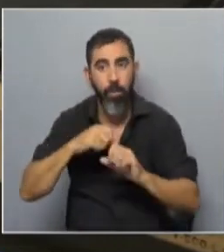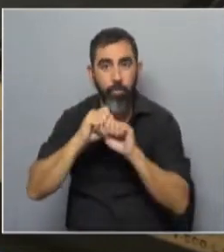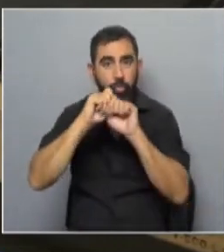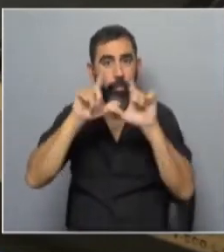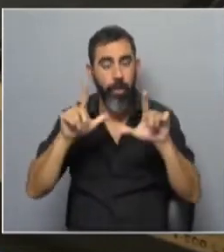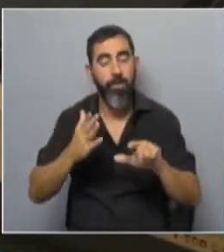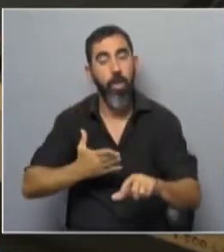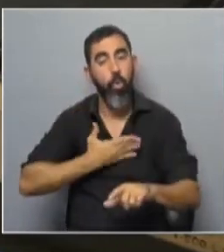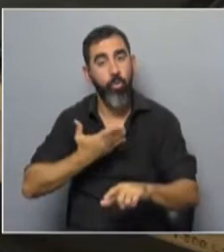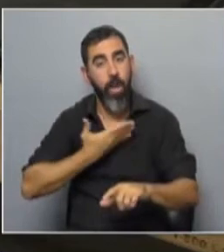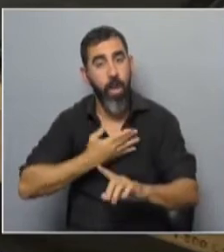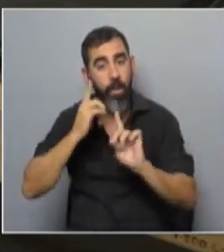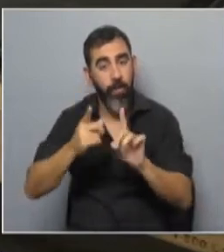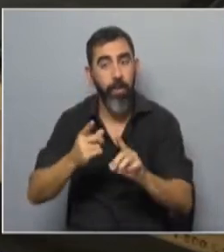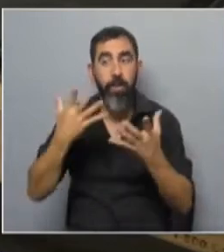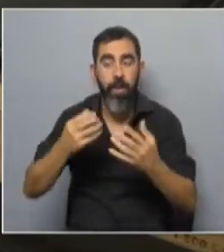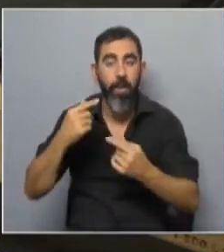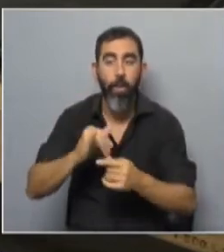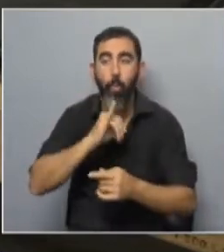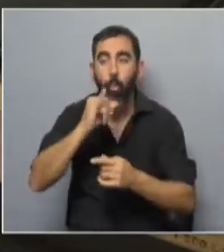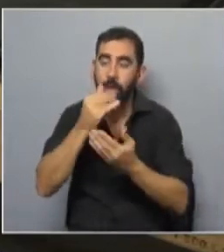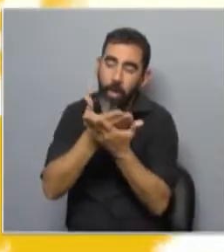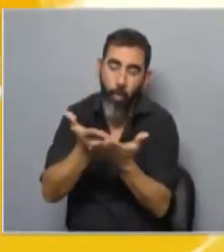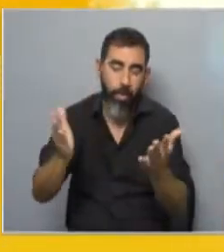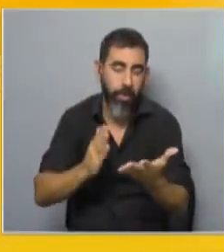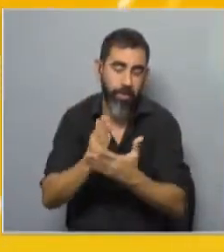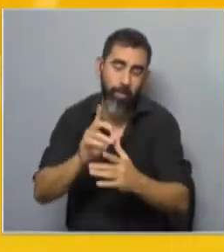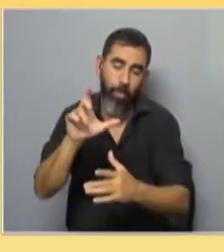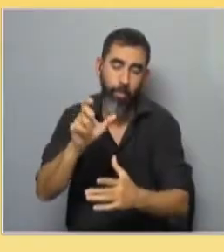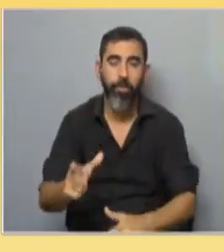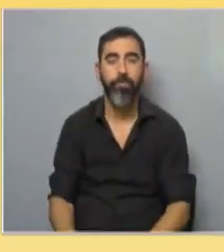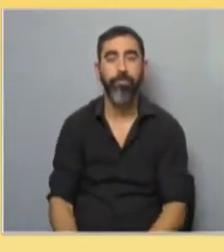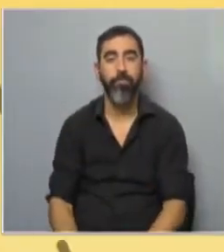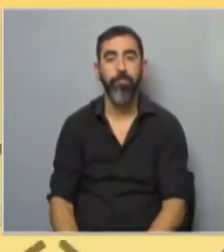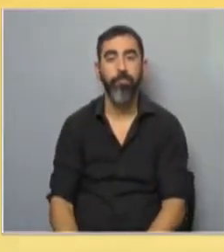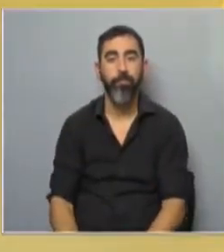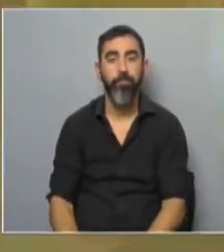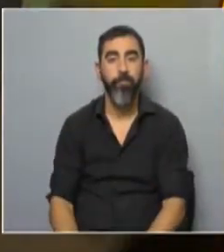nos alegran y nos dan ganas de contarlo y mostrarlo todo el tiempo.